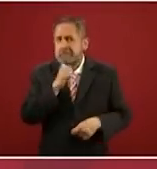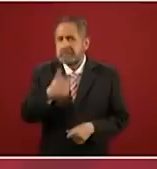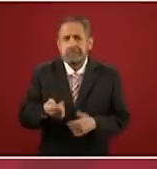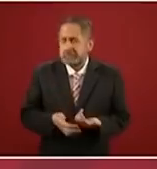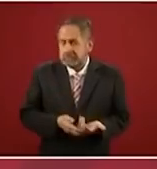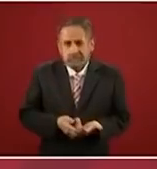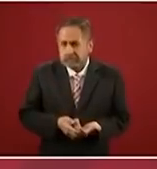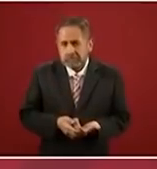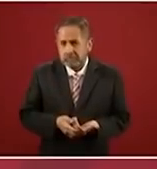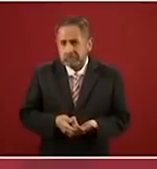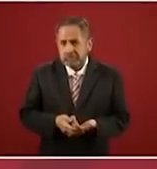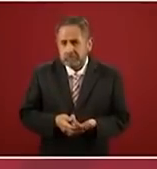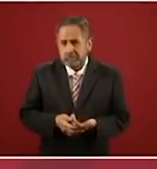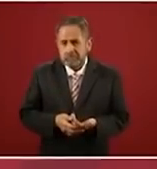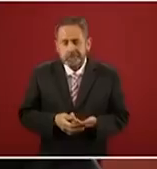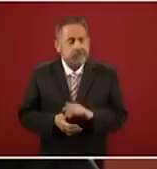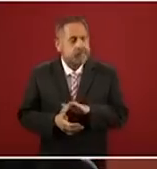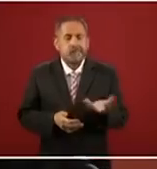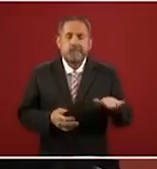y se partió